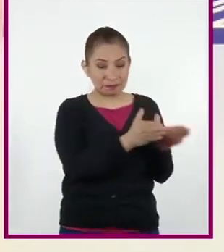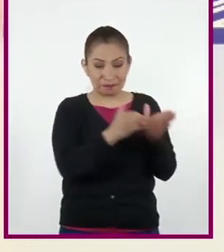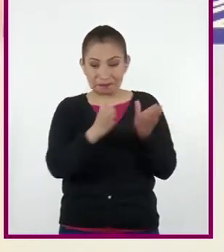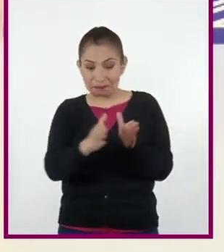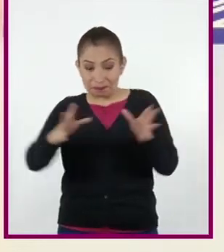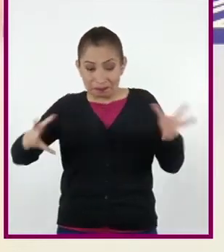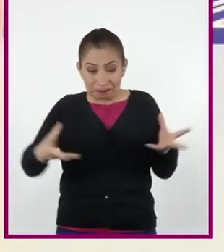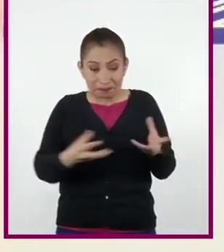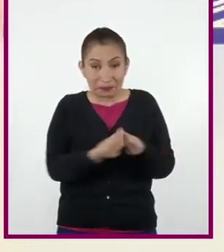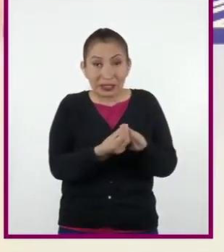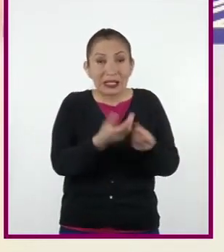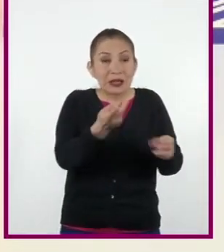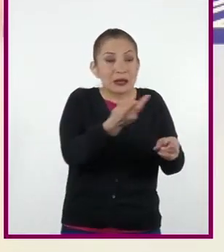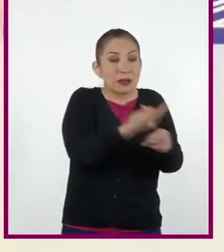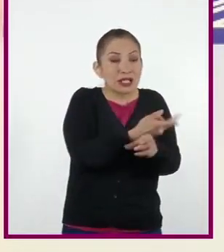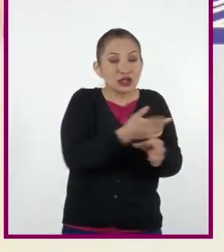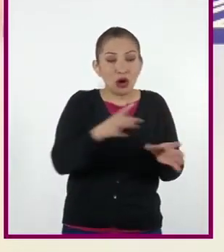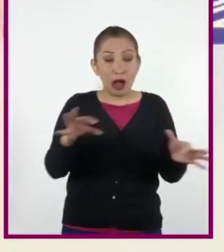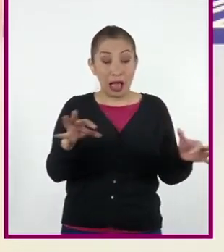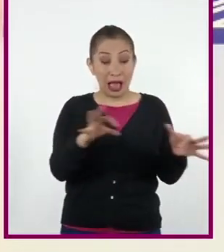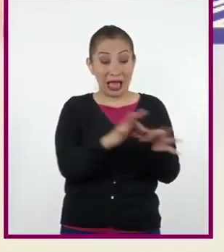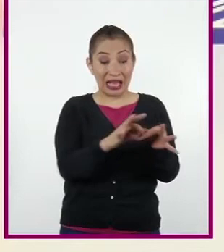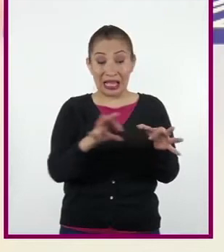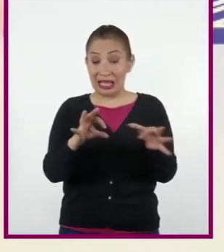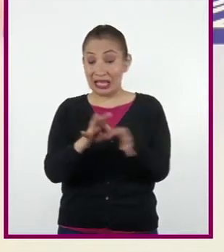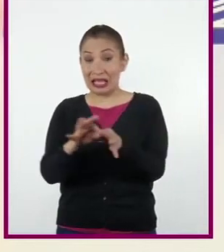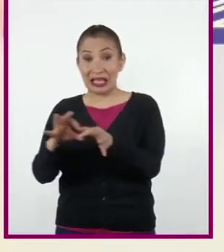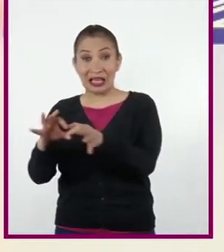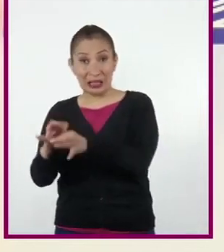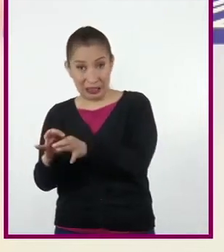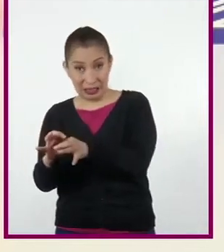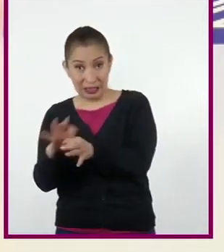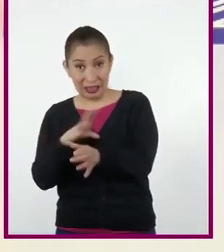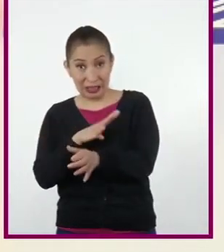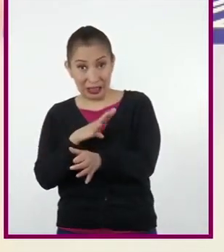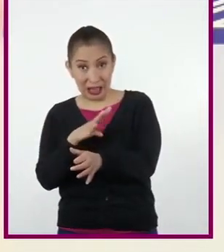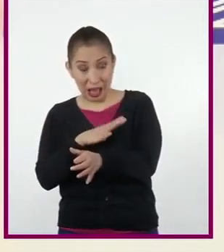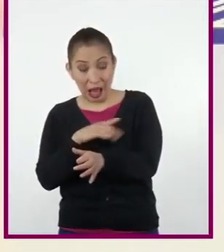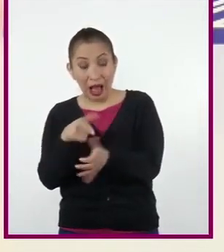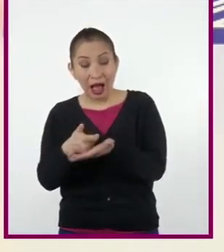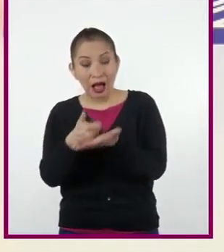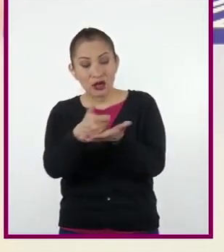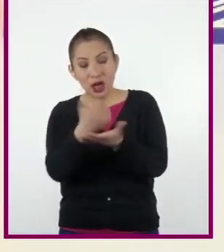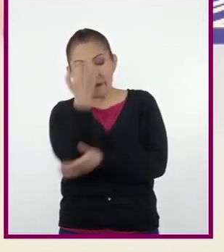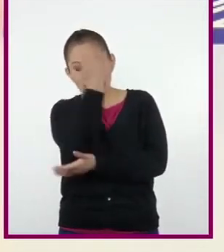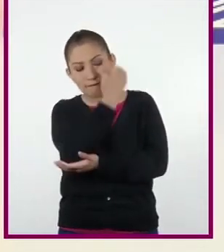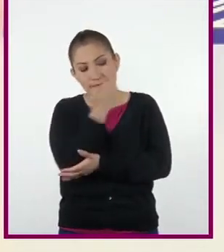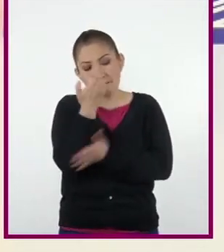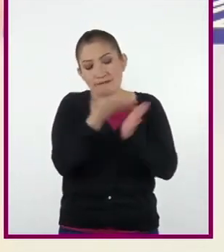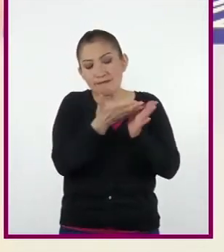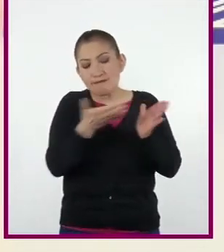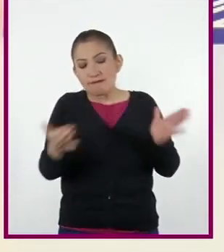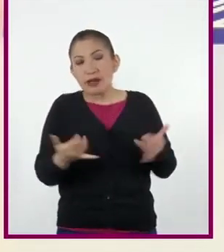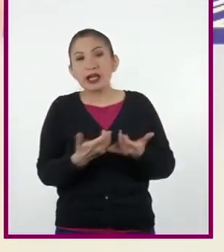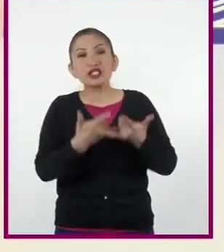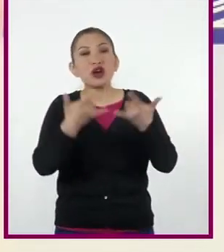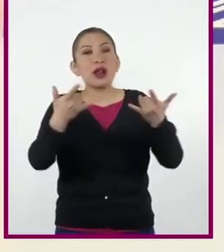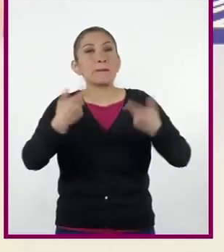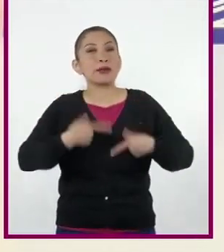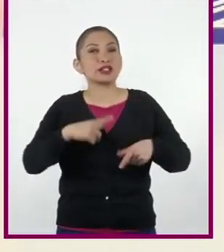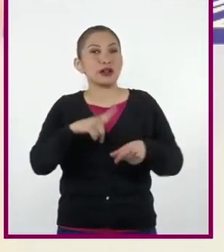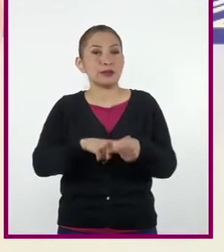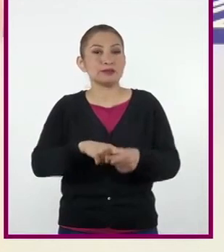Ese conjunto de hechos que están relacionados entre sí permiten analizar su historia personal.